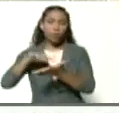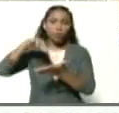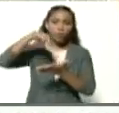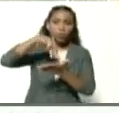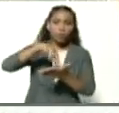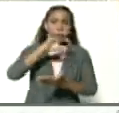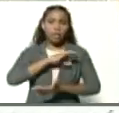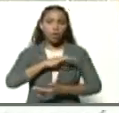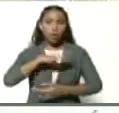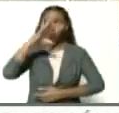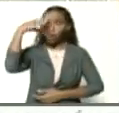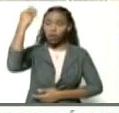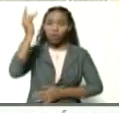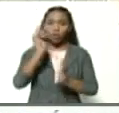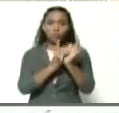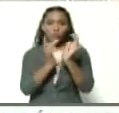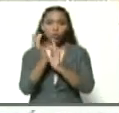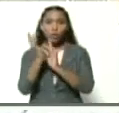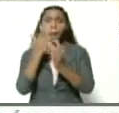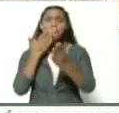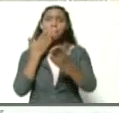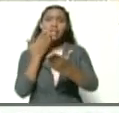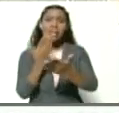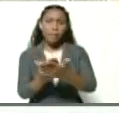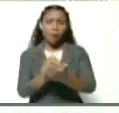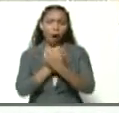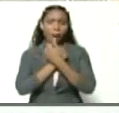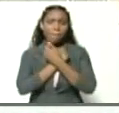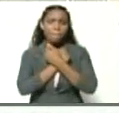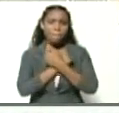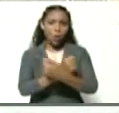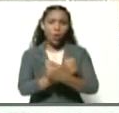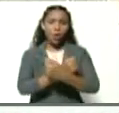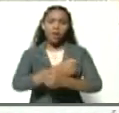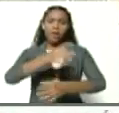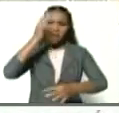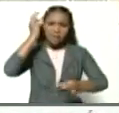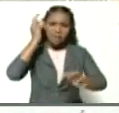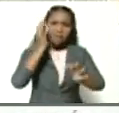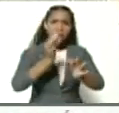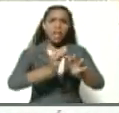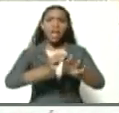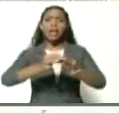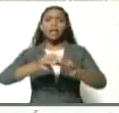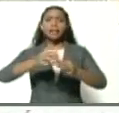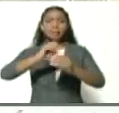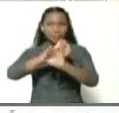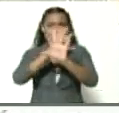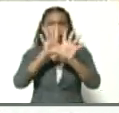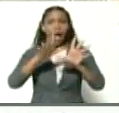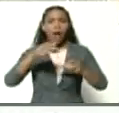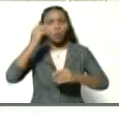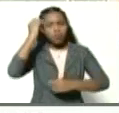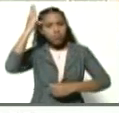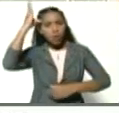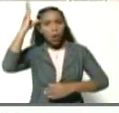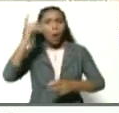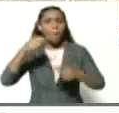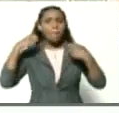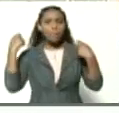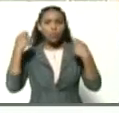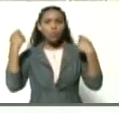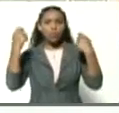Señor Jesucristo, pidamos con amor, con fe, con convicción, por la